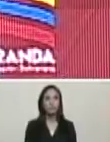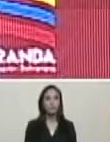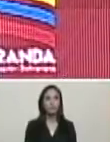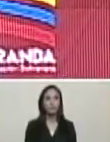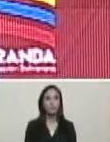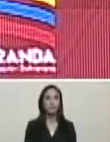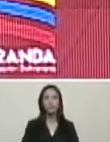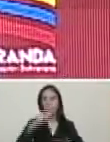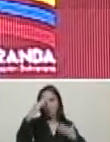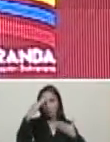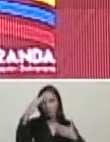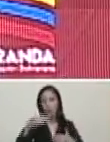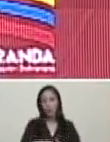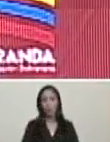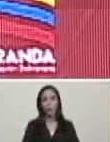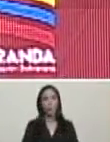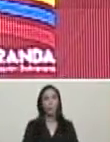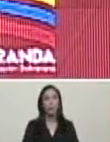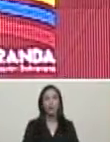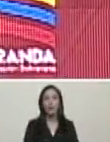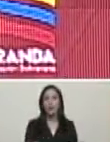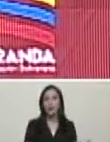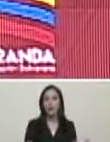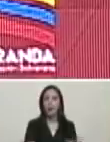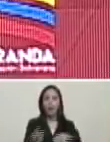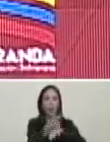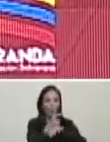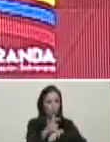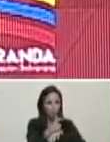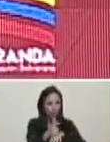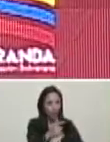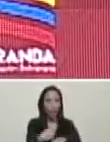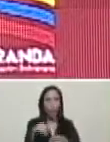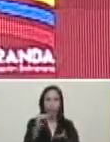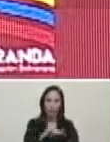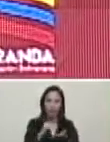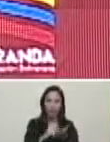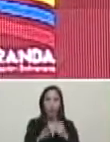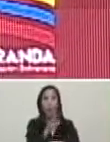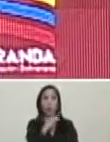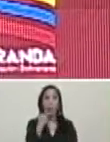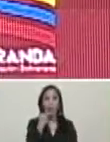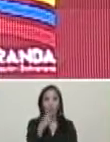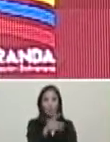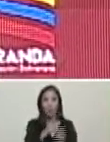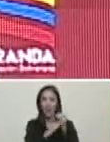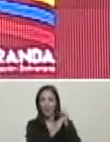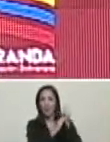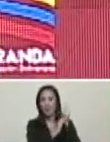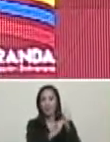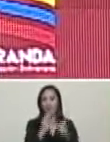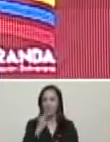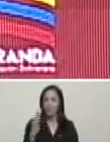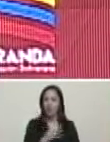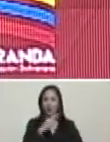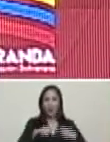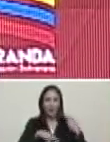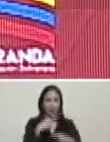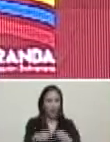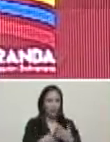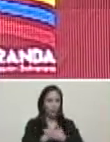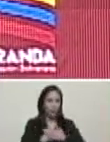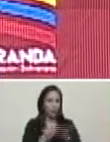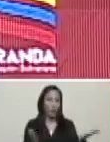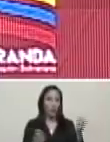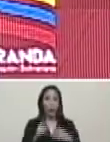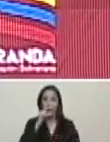Quiero saludar a nuestro gobernador otra vez, nuestro joven líder revolucionario,